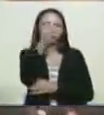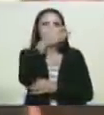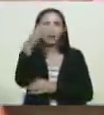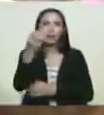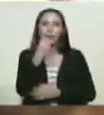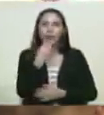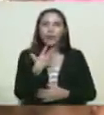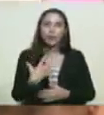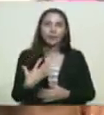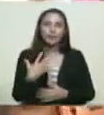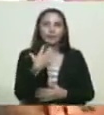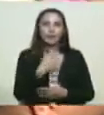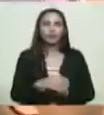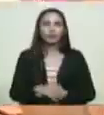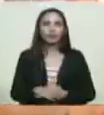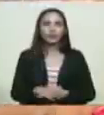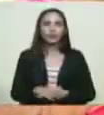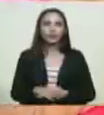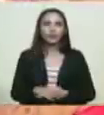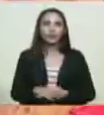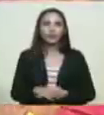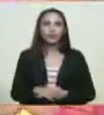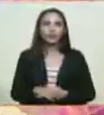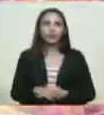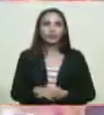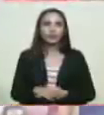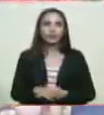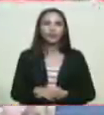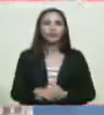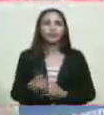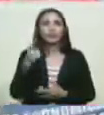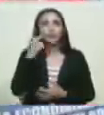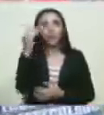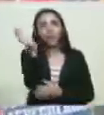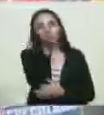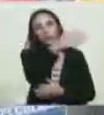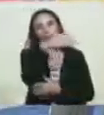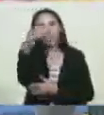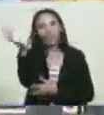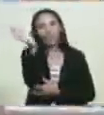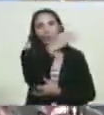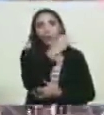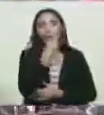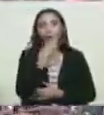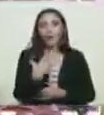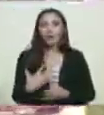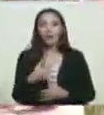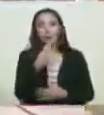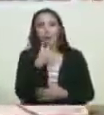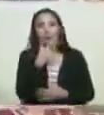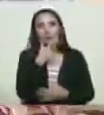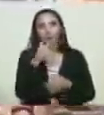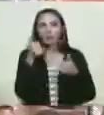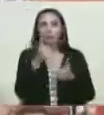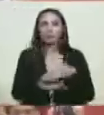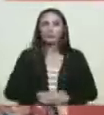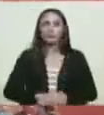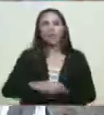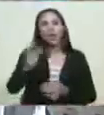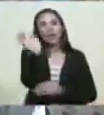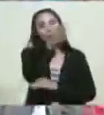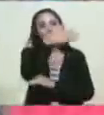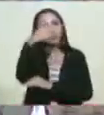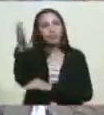banderas multicolores allá, multicolores, y la bandera tricolor, el amarillo, el azul, el rojo. ¡Que viva la bandera